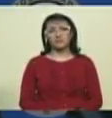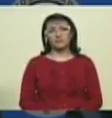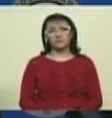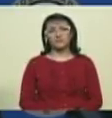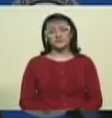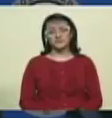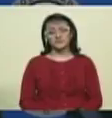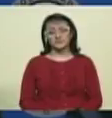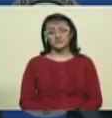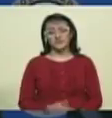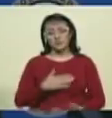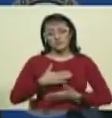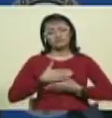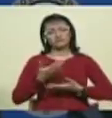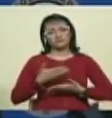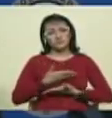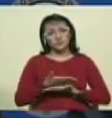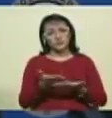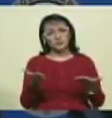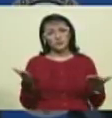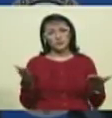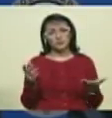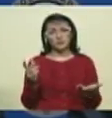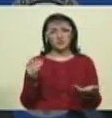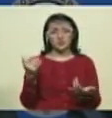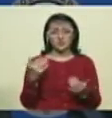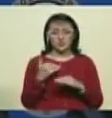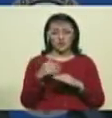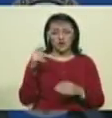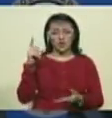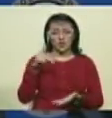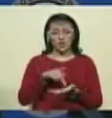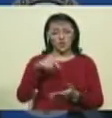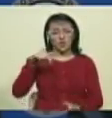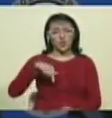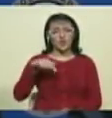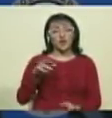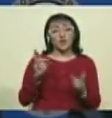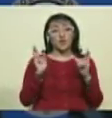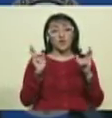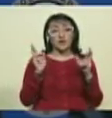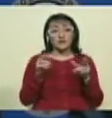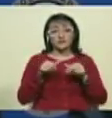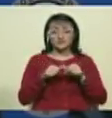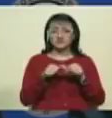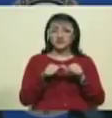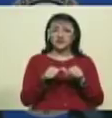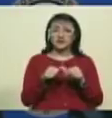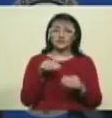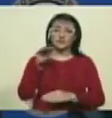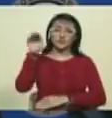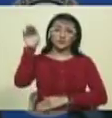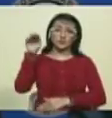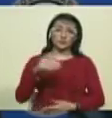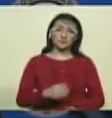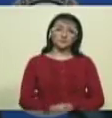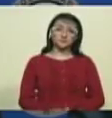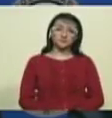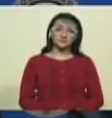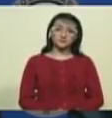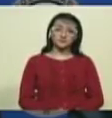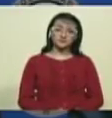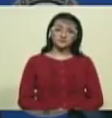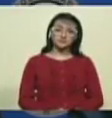gesto para poder abrir espacios como el que hoy pudimos nosotros transitar, y ojalá que pueda seguir transitándose en el futuro.